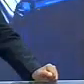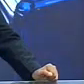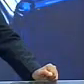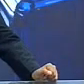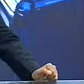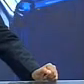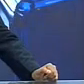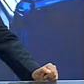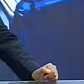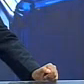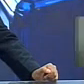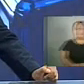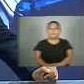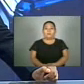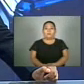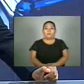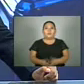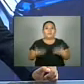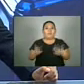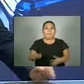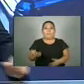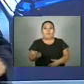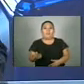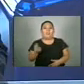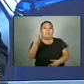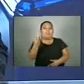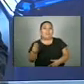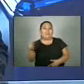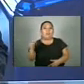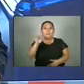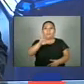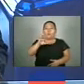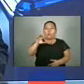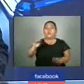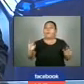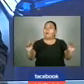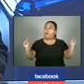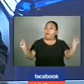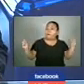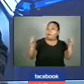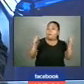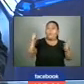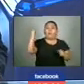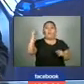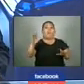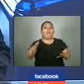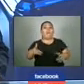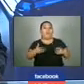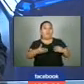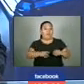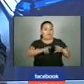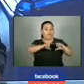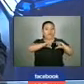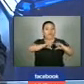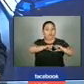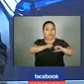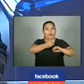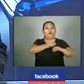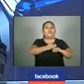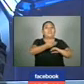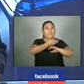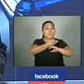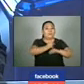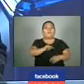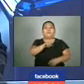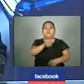Ahora, a contarle que ya solo faltan 50 días para que se realice un evento muy importante, que es la Teletón, y en la siguiente nota, le